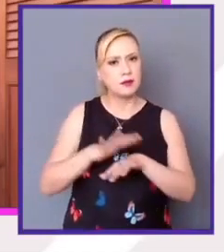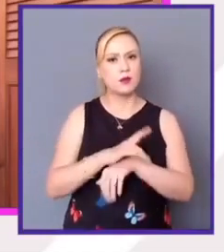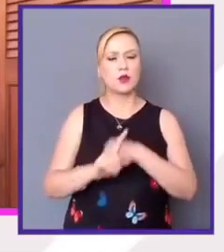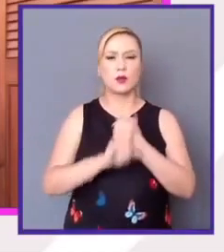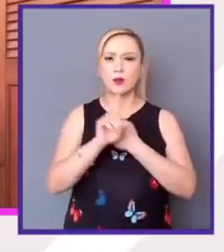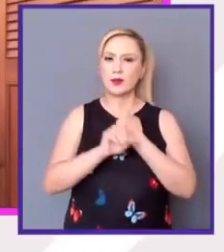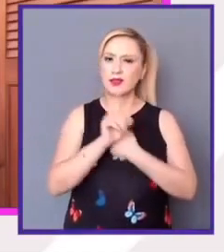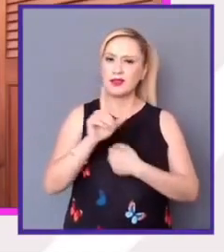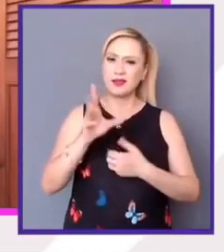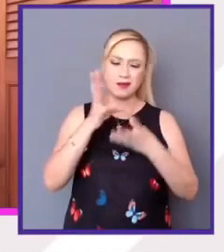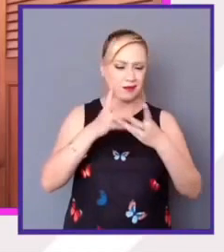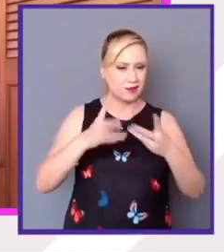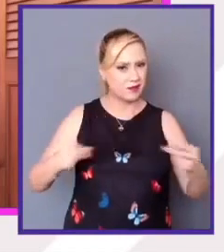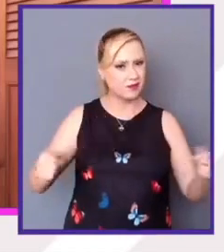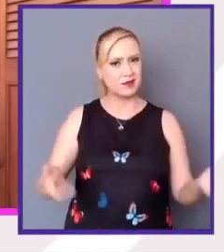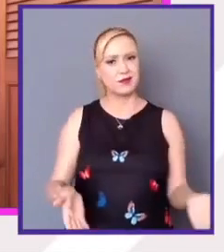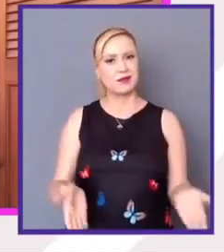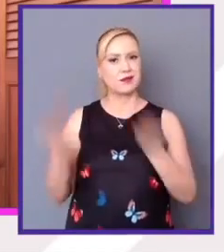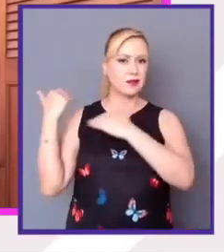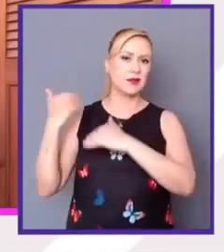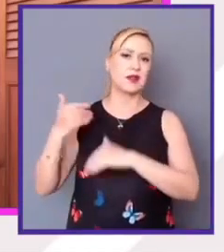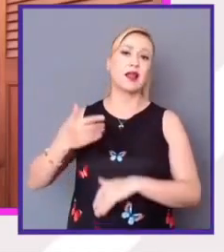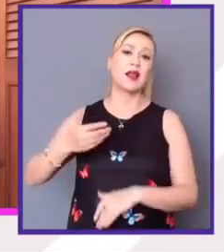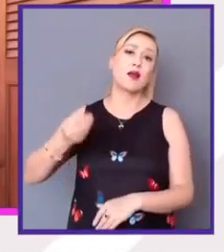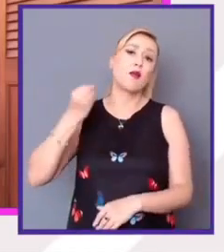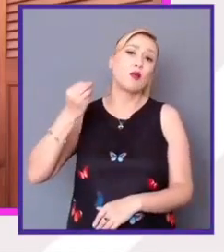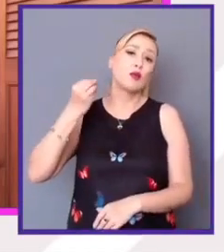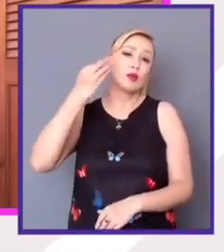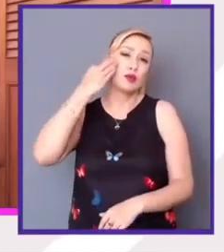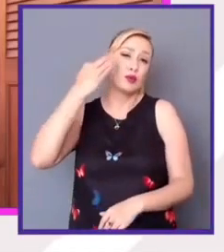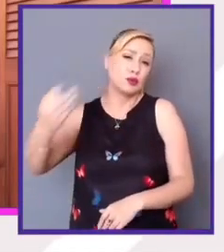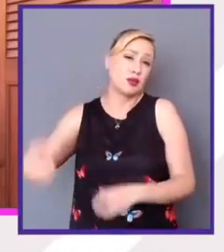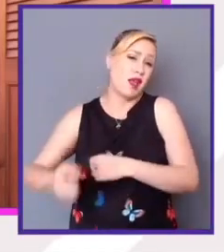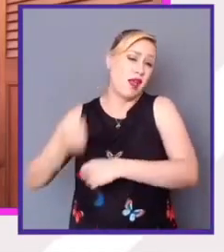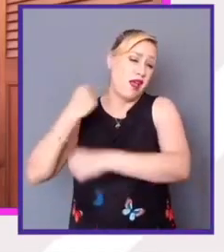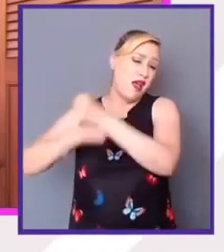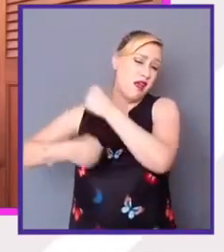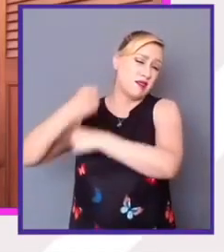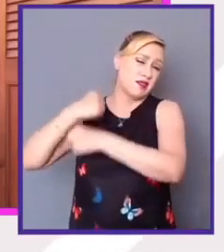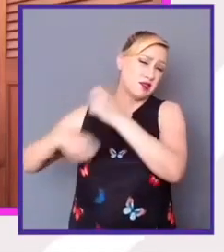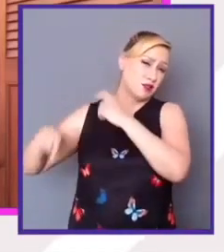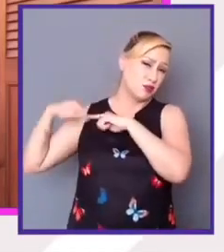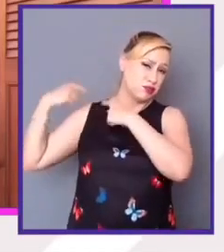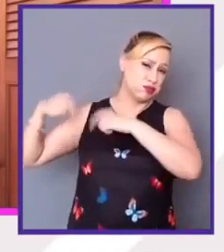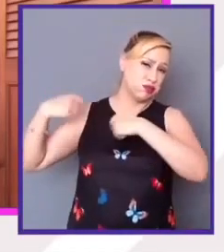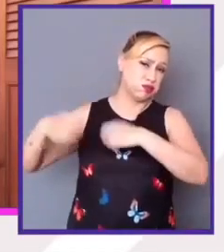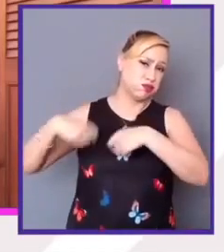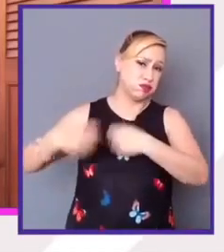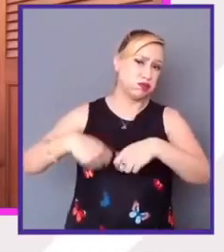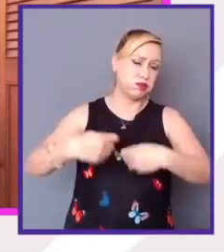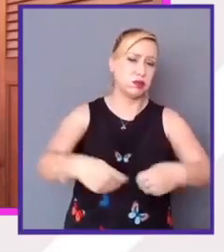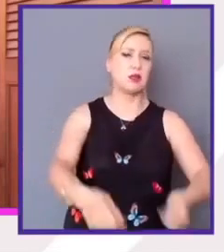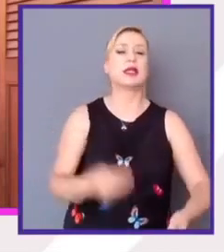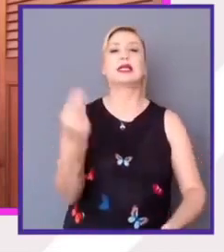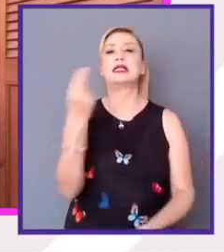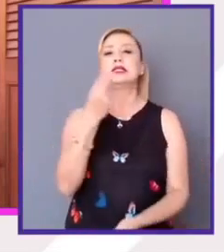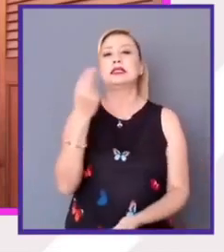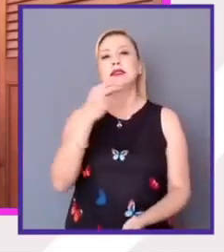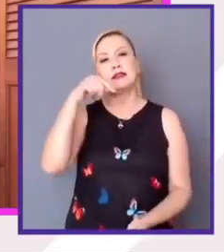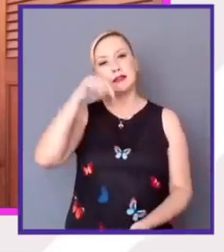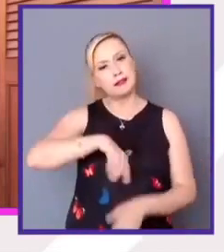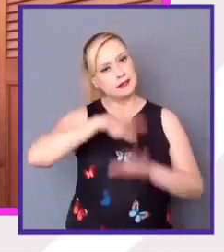¿no? Reconocer que esto viene de muchos cientos de años atrás y que por eso se necesitan como acciones